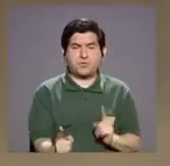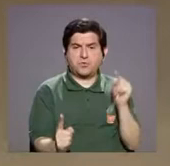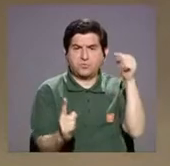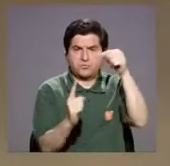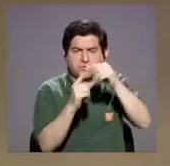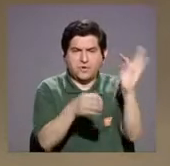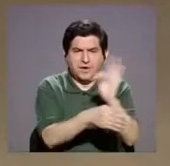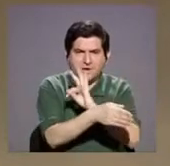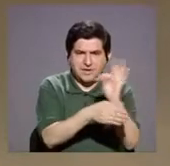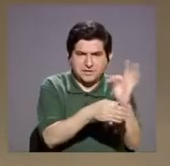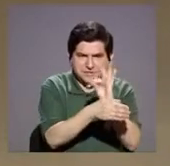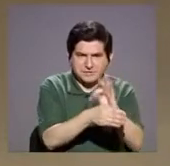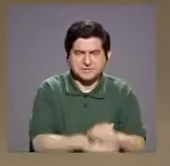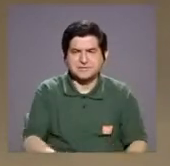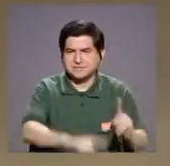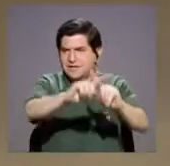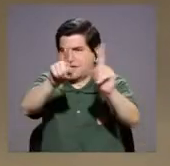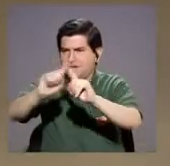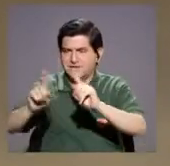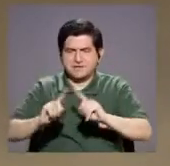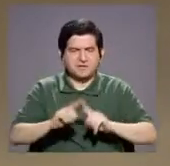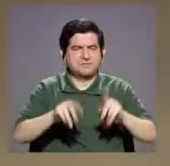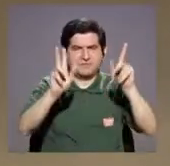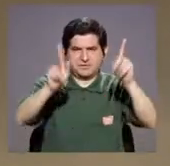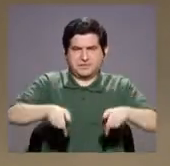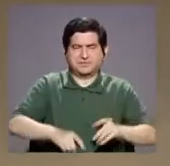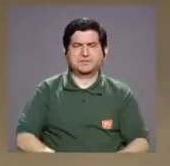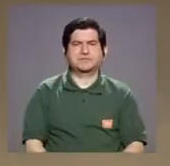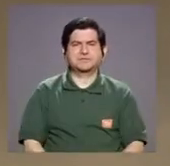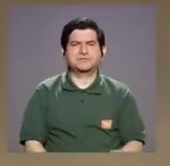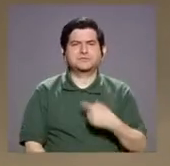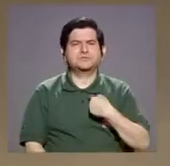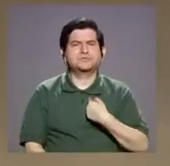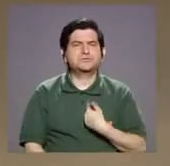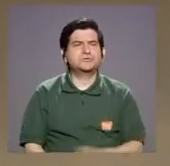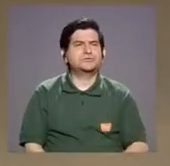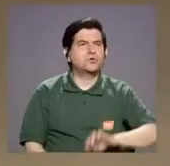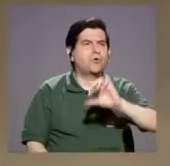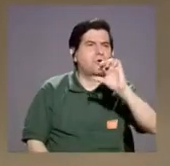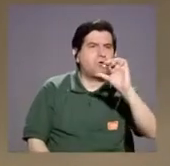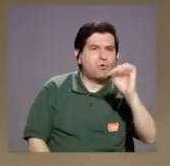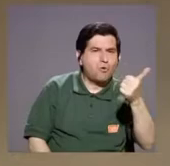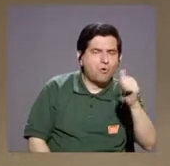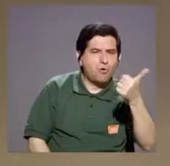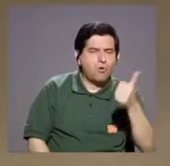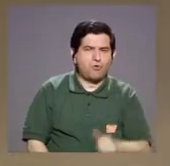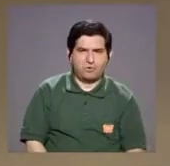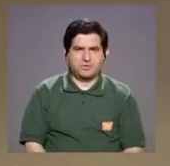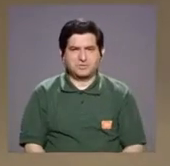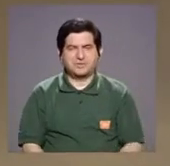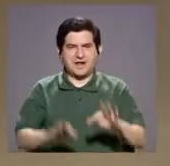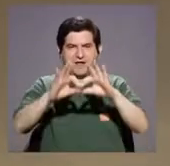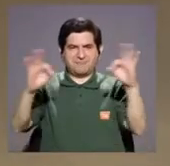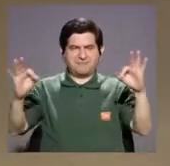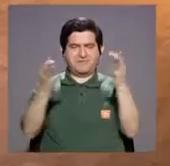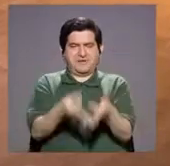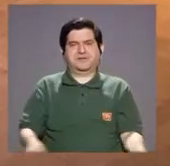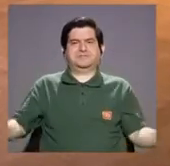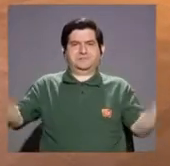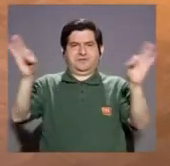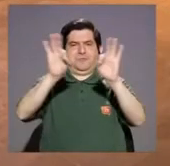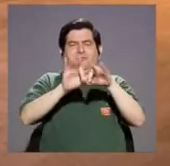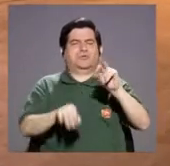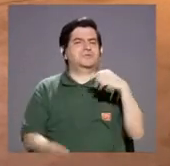pantallas de las amigas y amigos voy a dar un otro de los de esas frases célebres que